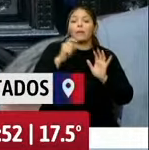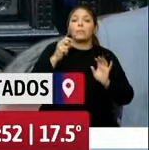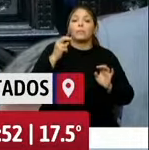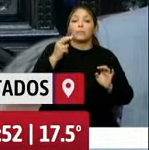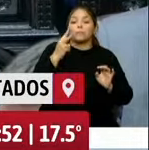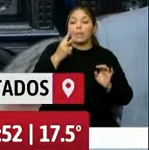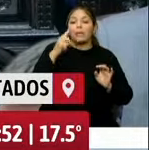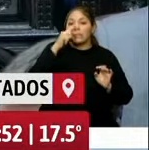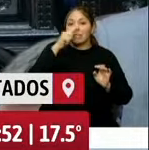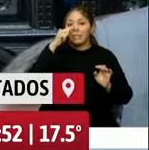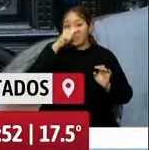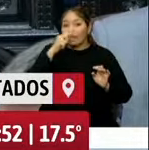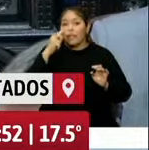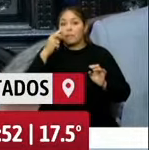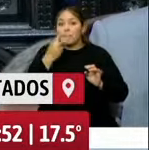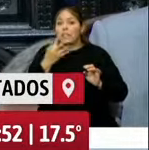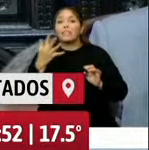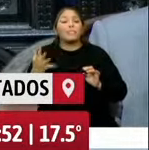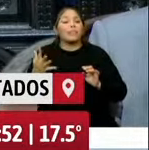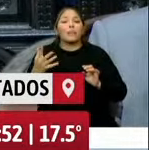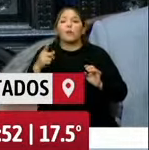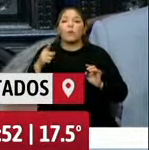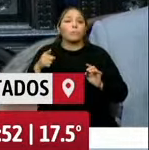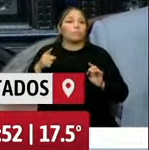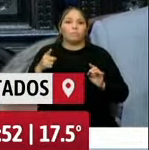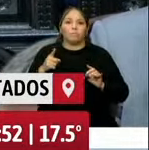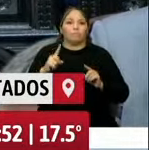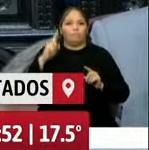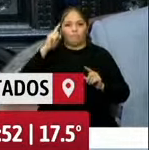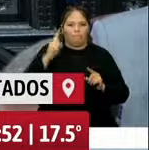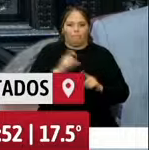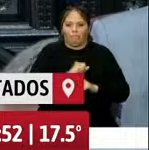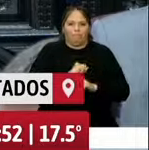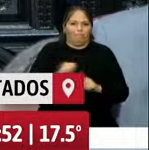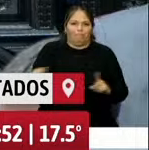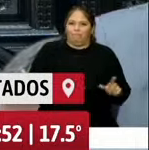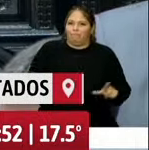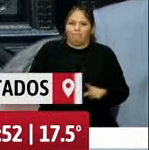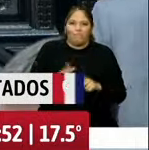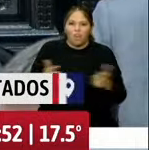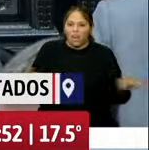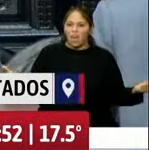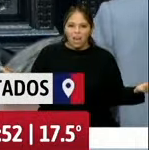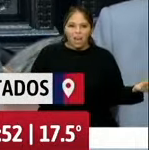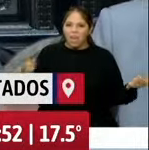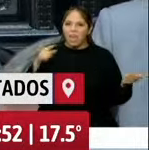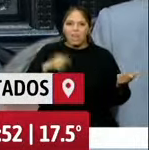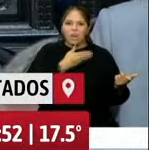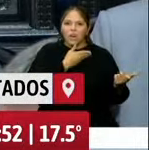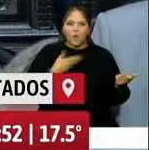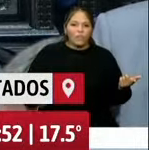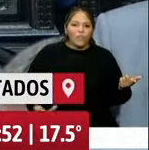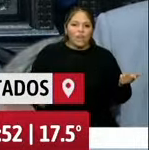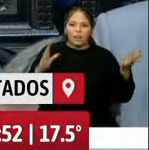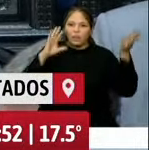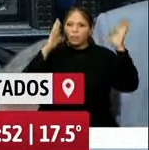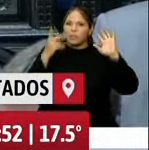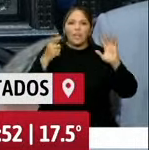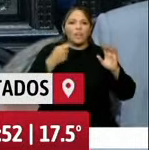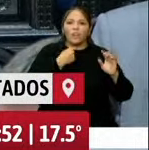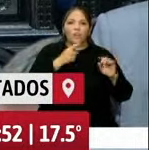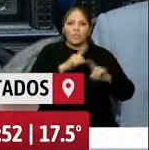hoy ver a la luz del día como para mostrar que esa recuperación se de la economía se viene él está